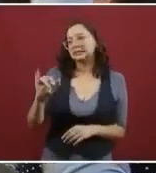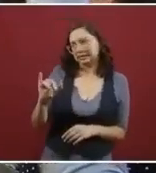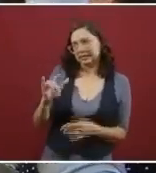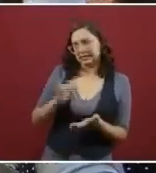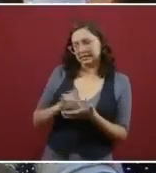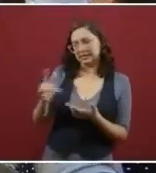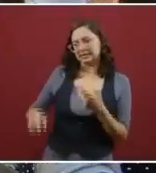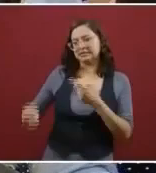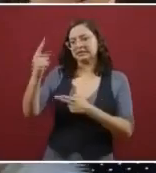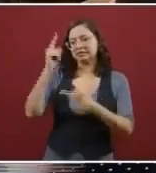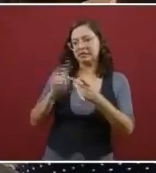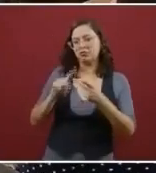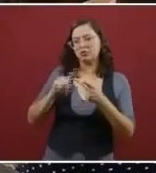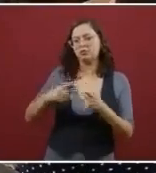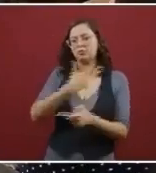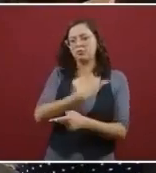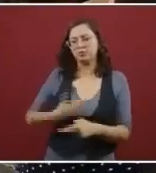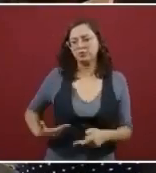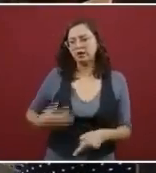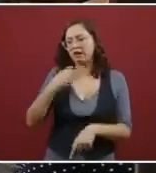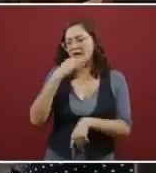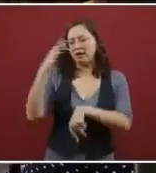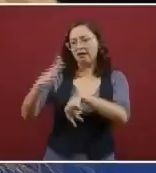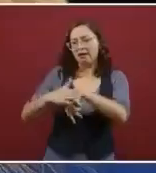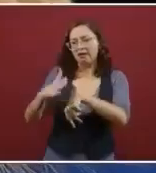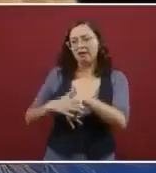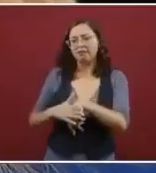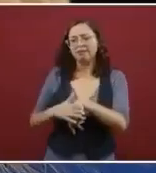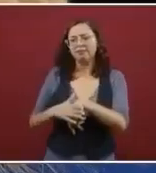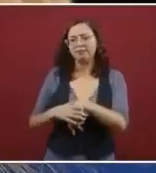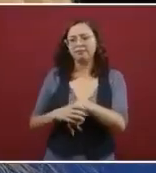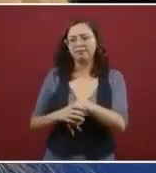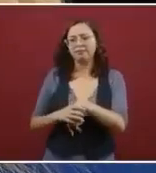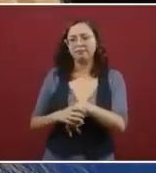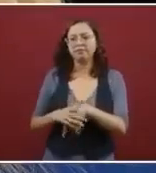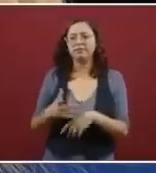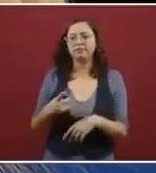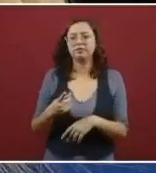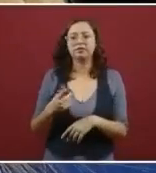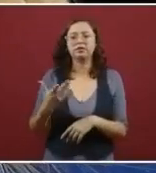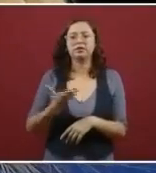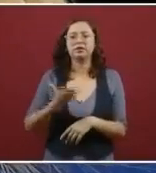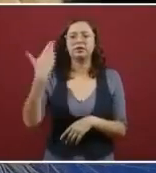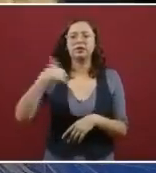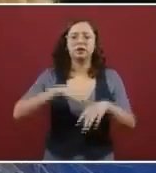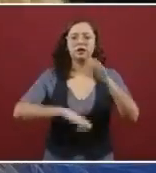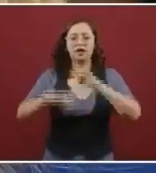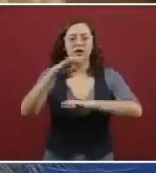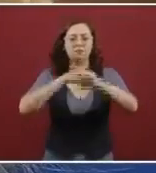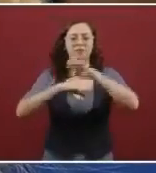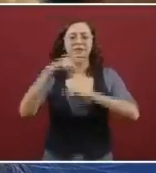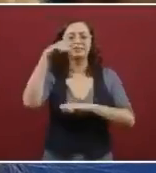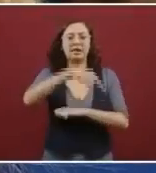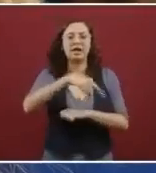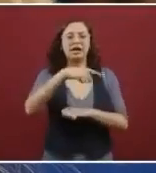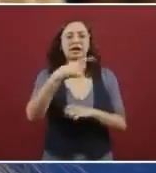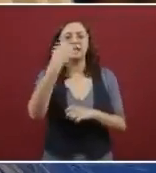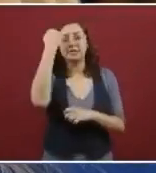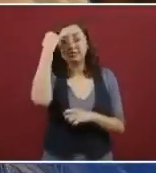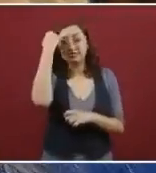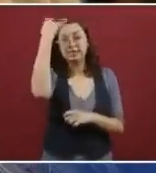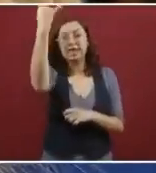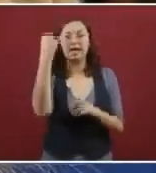segunda, se dio a conocer que se embargaron cuentas de las empresas que hicieron la producción del